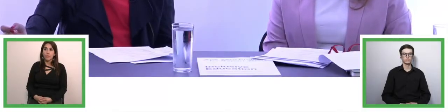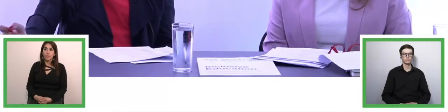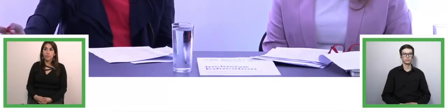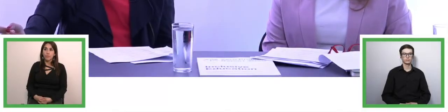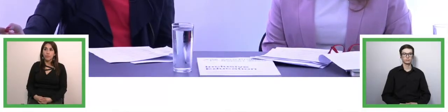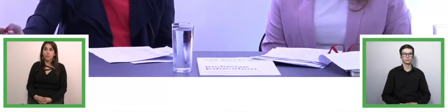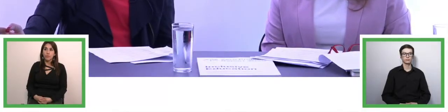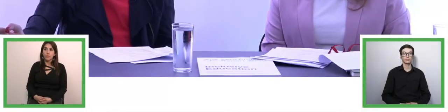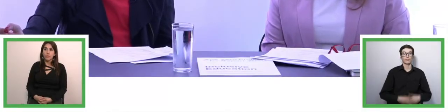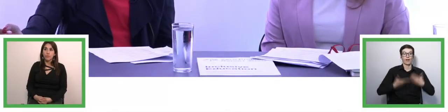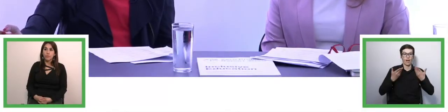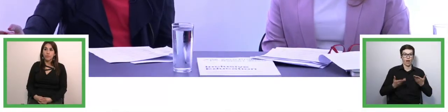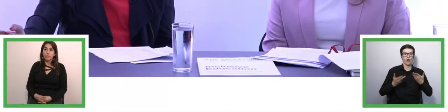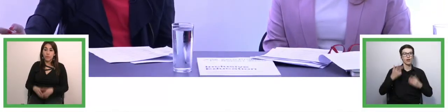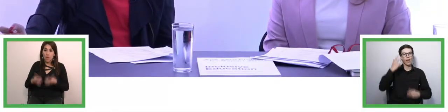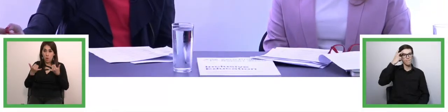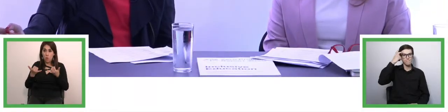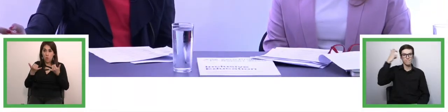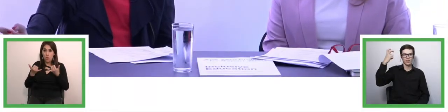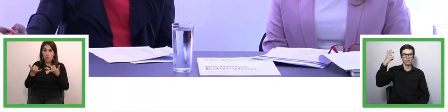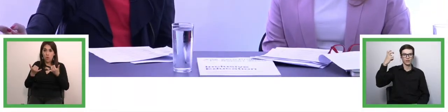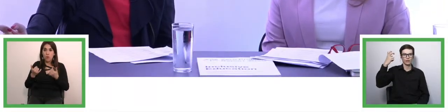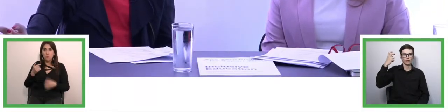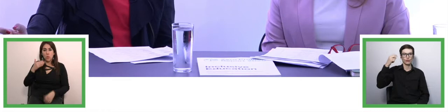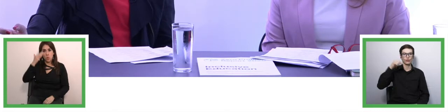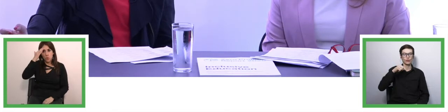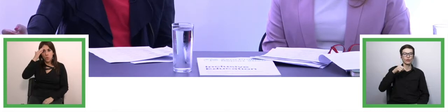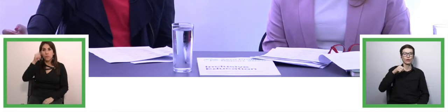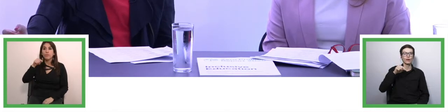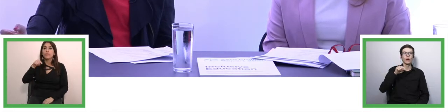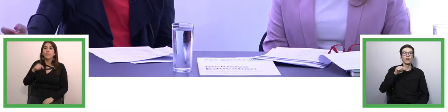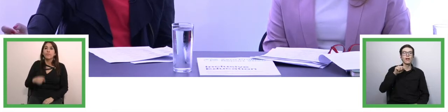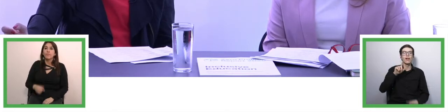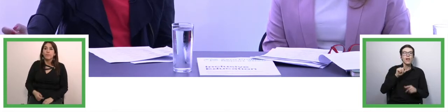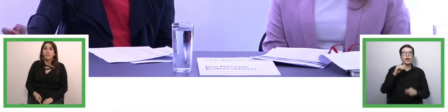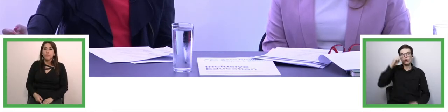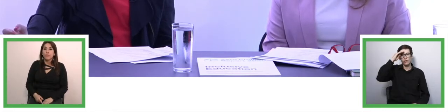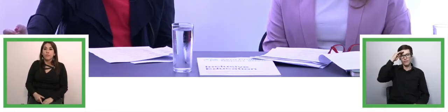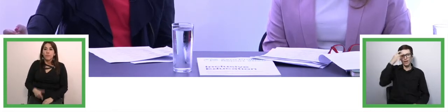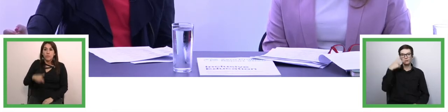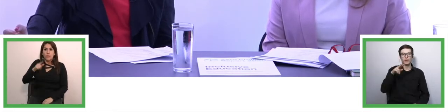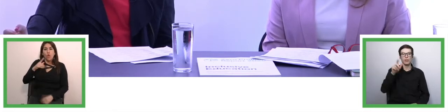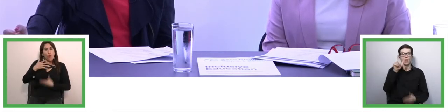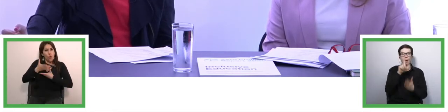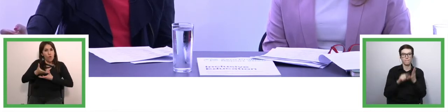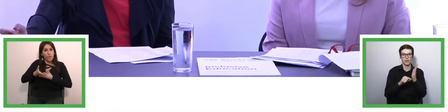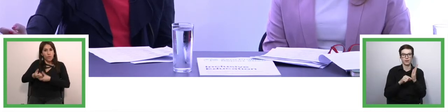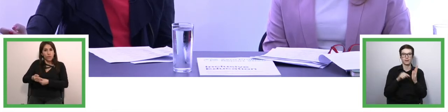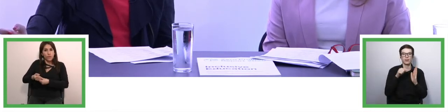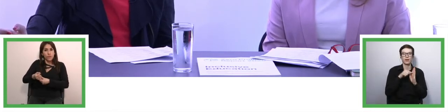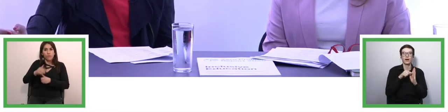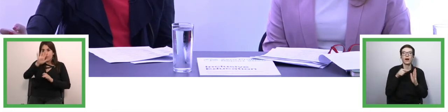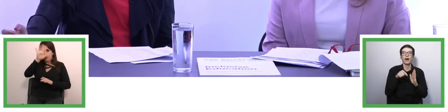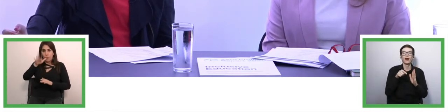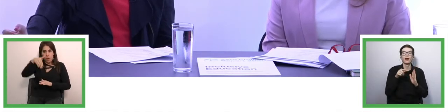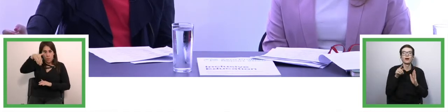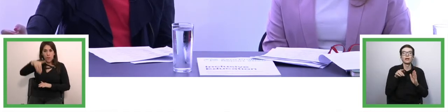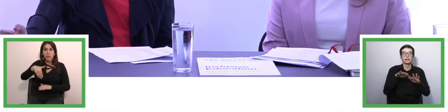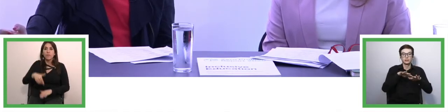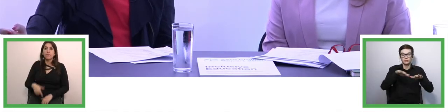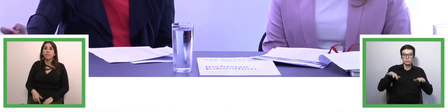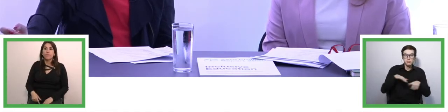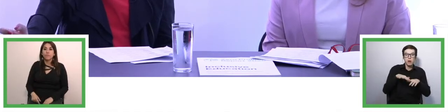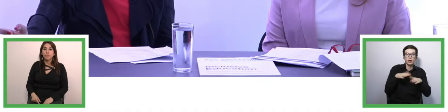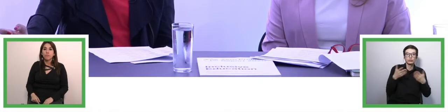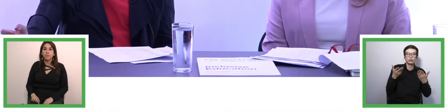Ahora vamos con México, The Trust for the Americas, espacio libre para el desarrollo de habilidades tecnológicas de